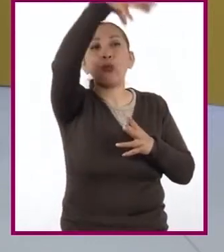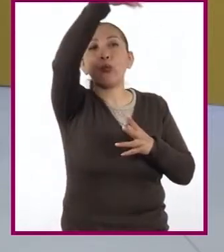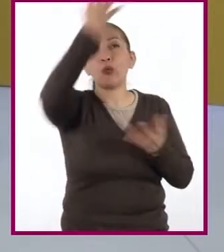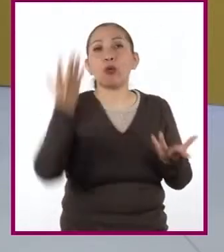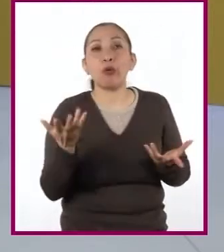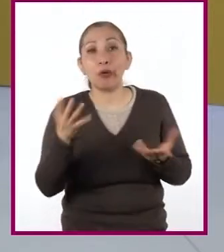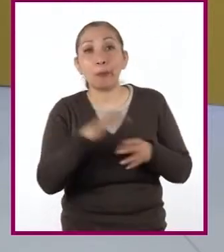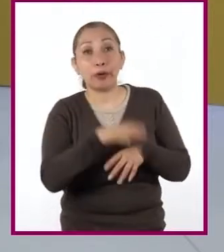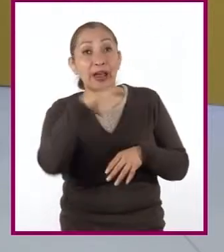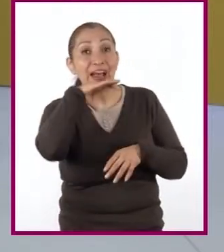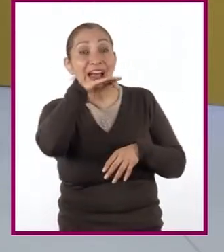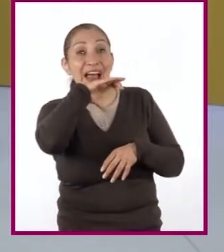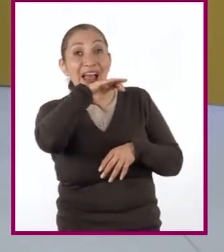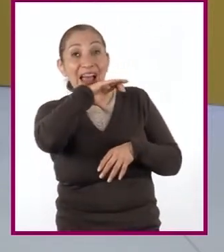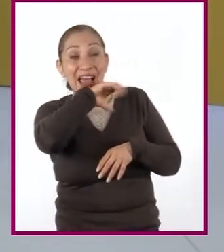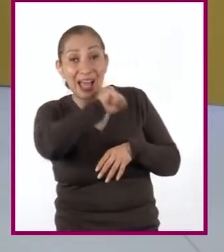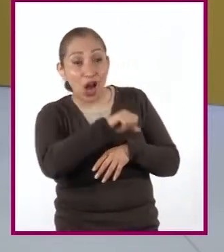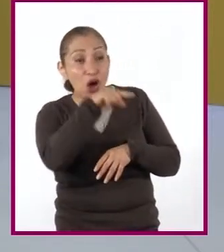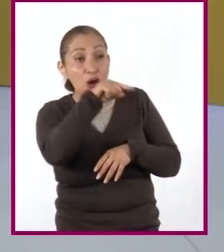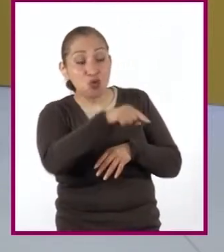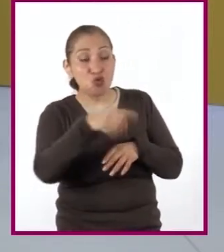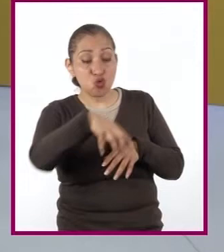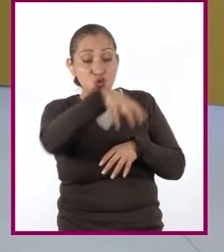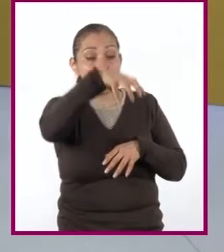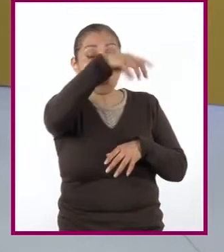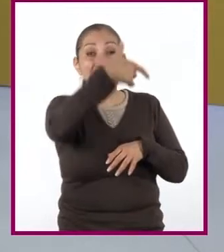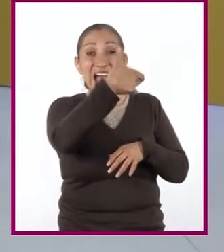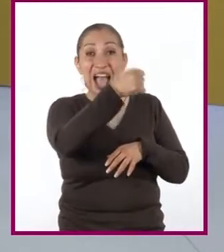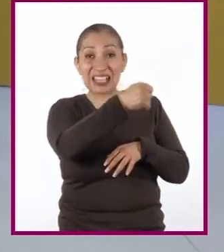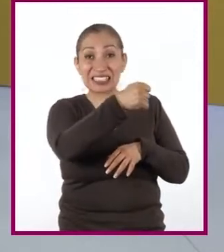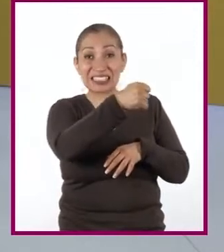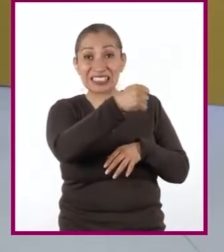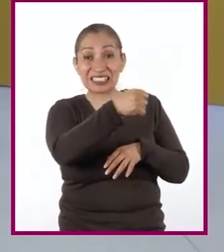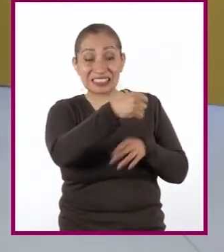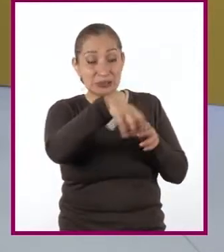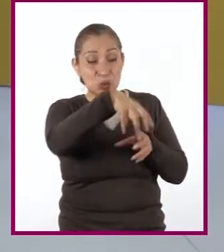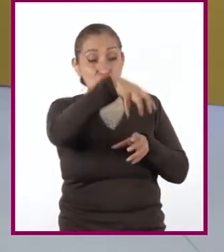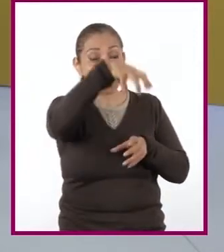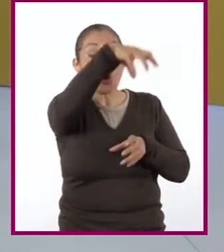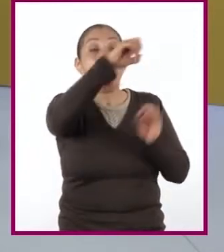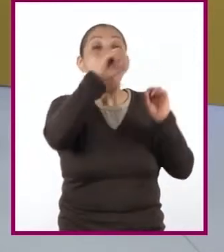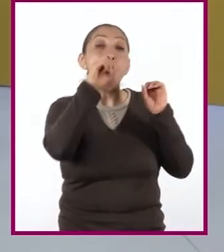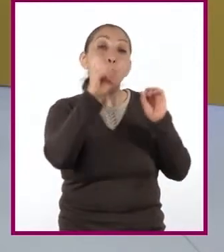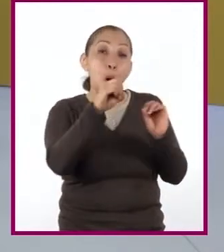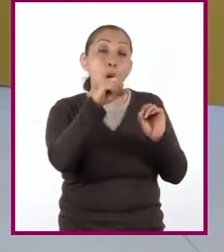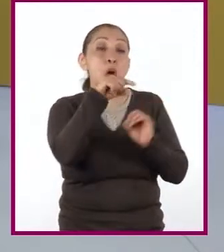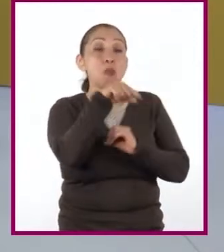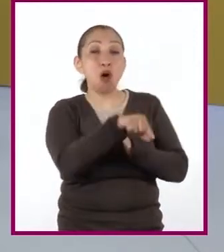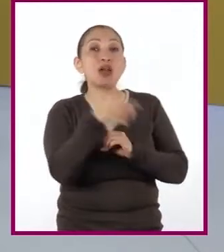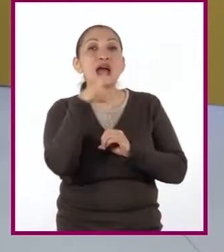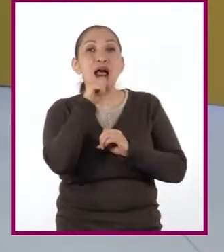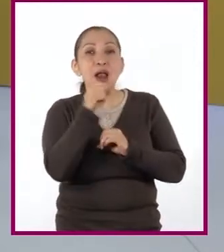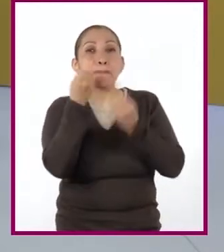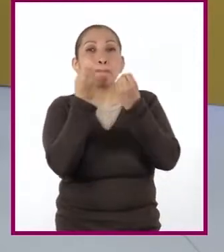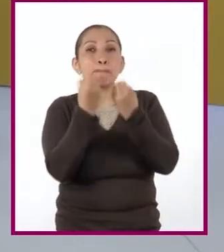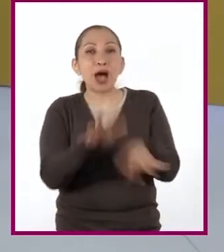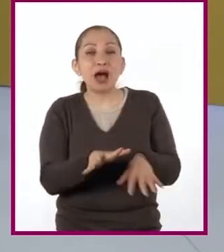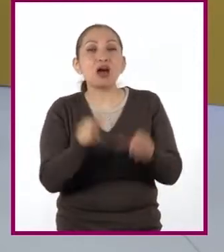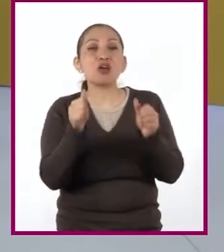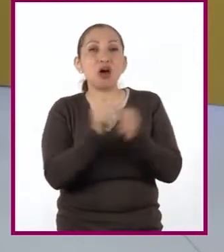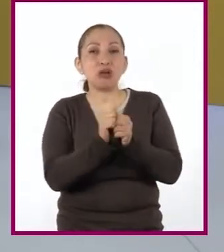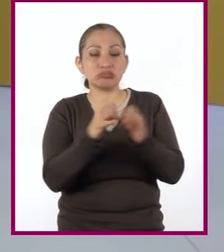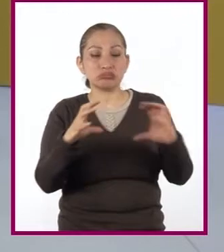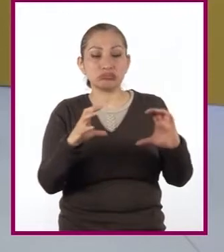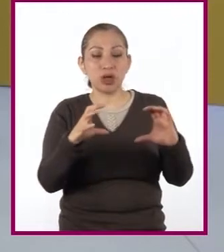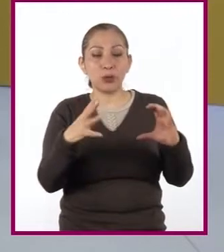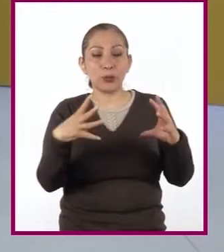sea por el calor que arrastran los humos y gases residuales calientes o por el calor perdido a través de